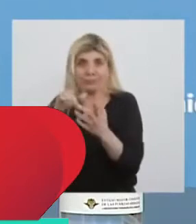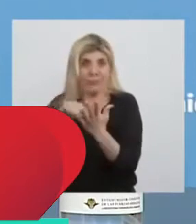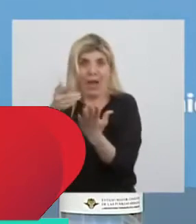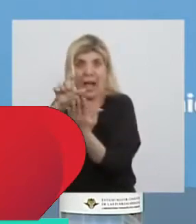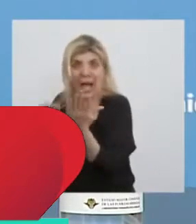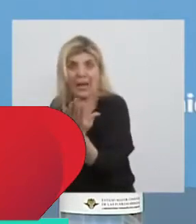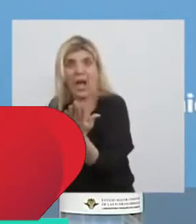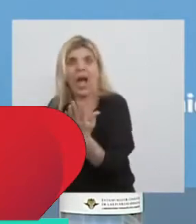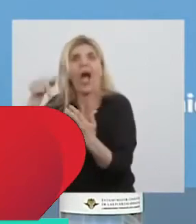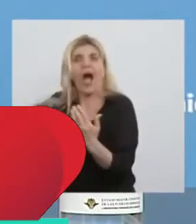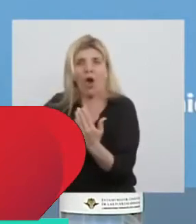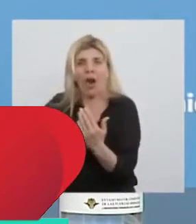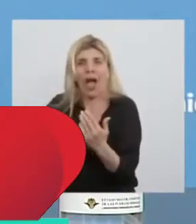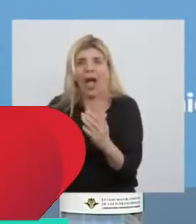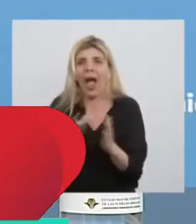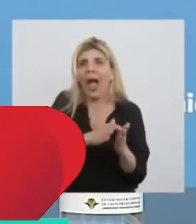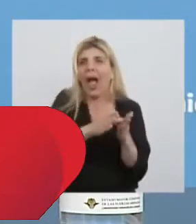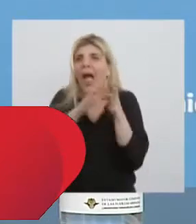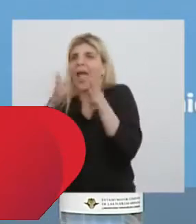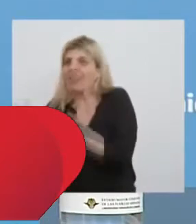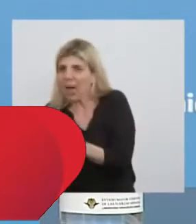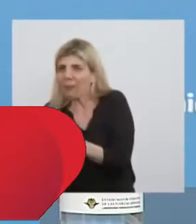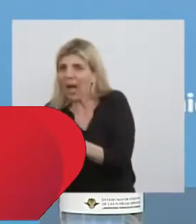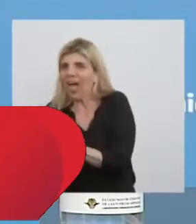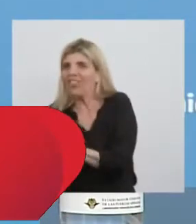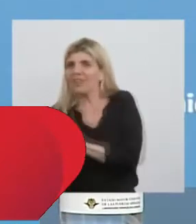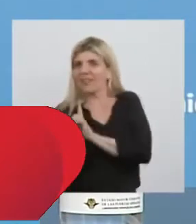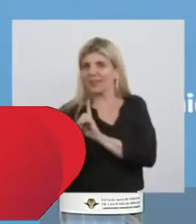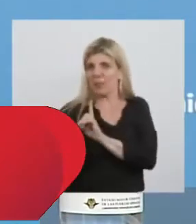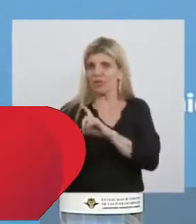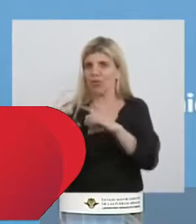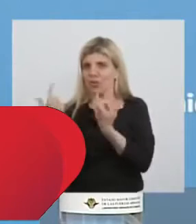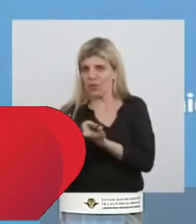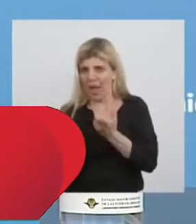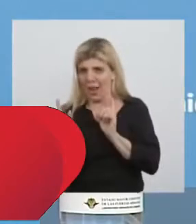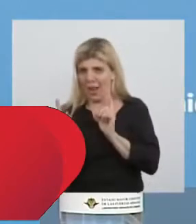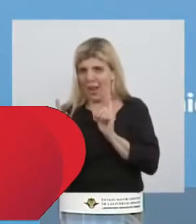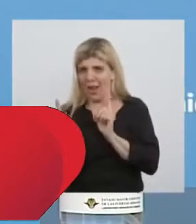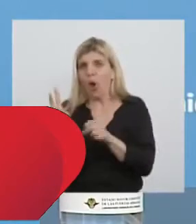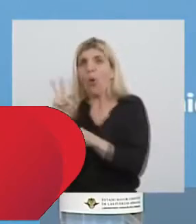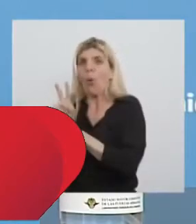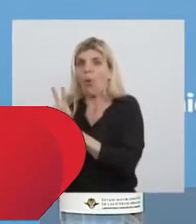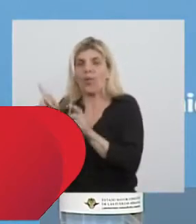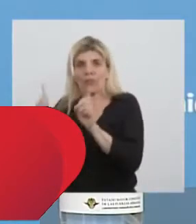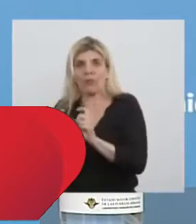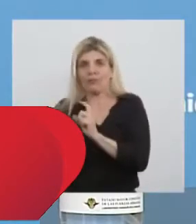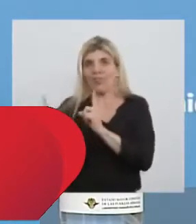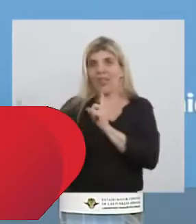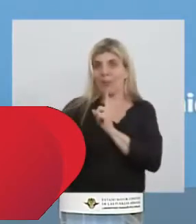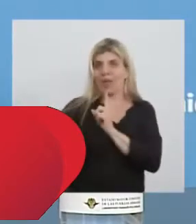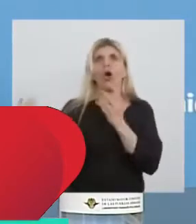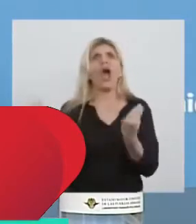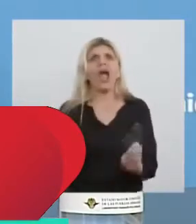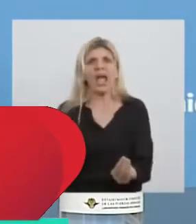pase a una etapa de distanciamiento social preventivo y obligatorio. Ese